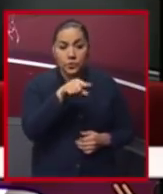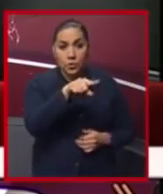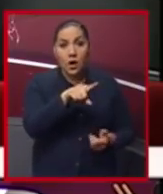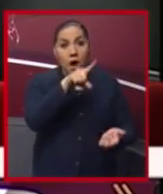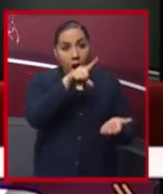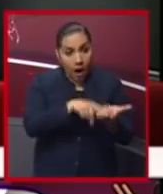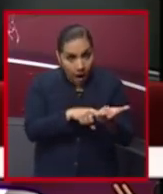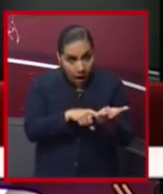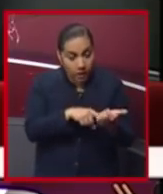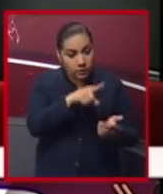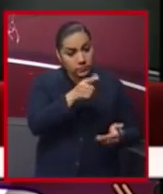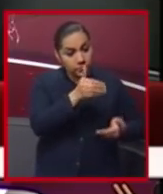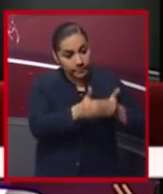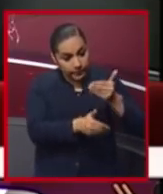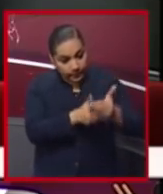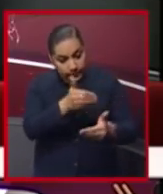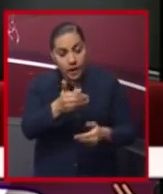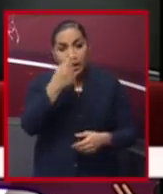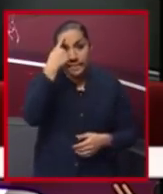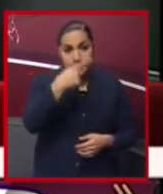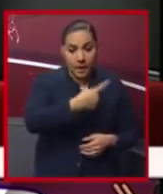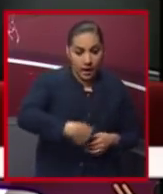desenlace letal, como ya se les comentó.